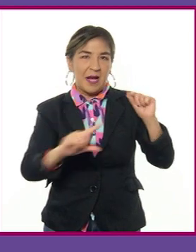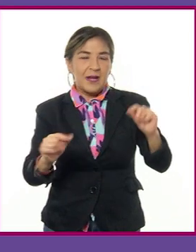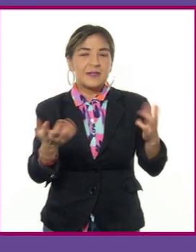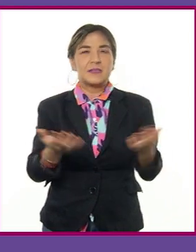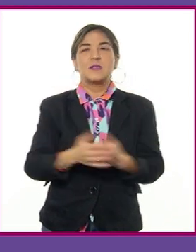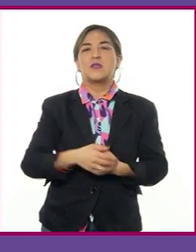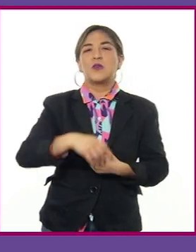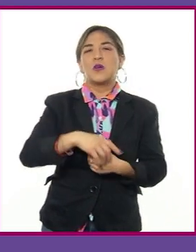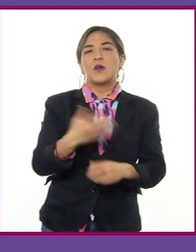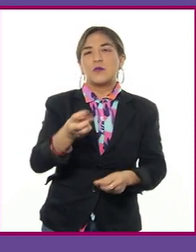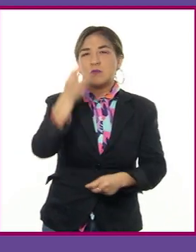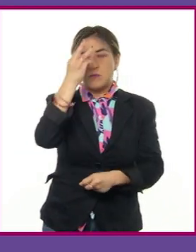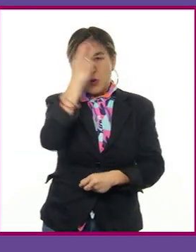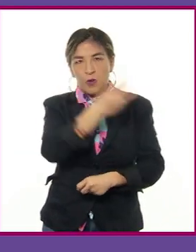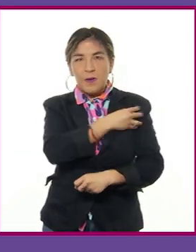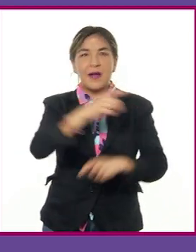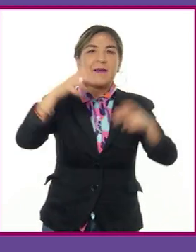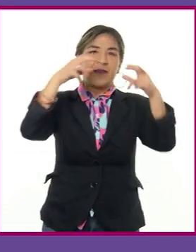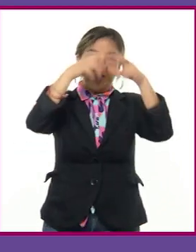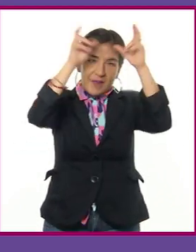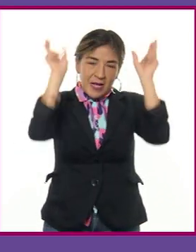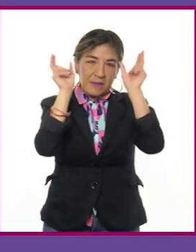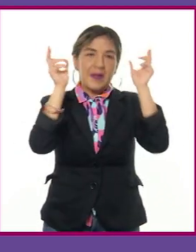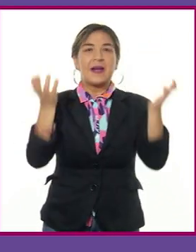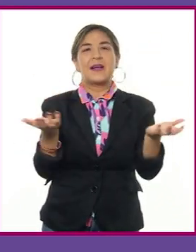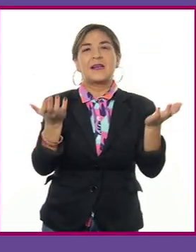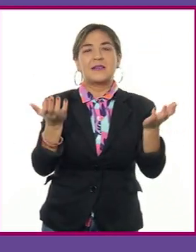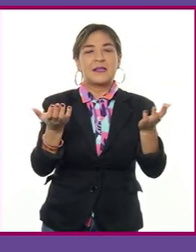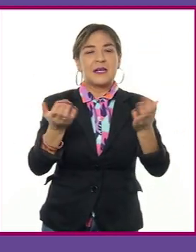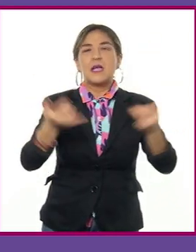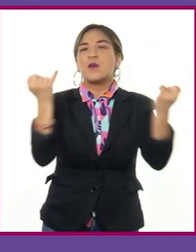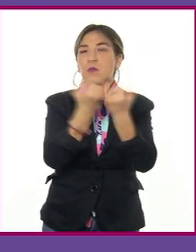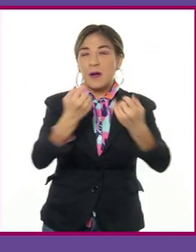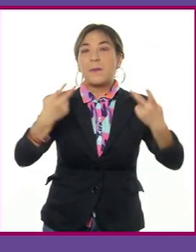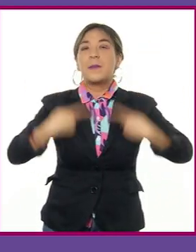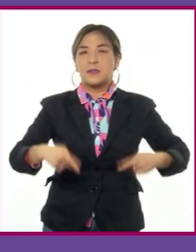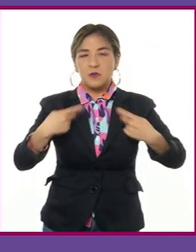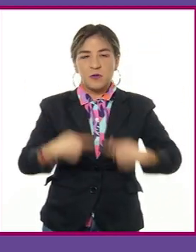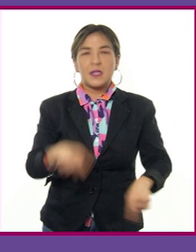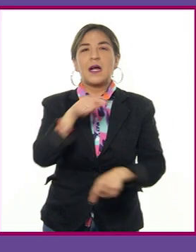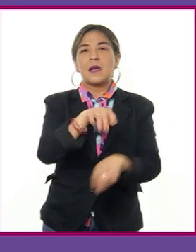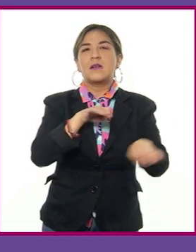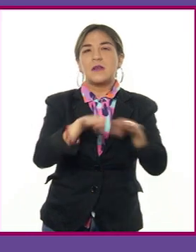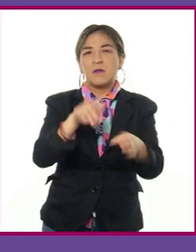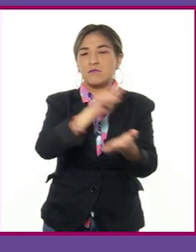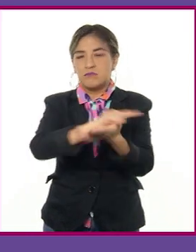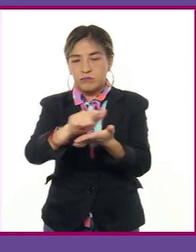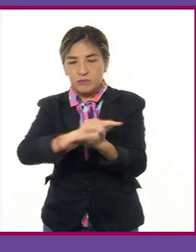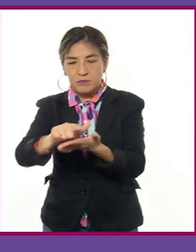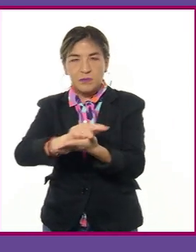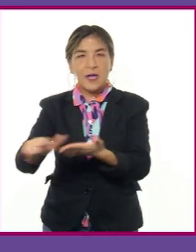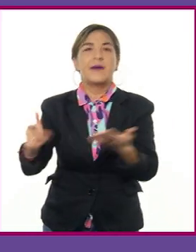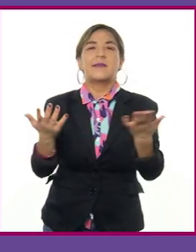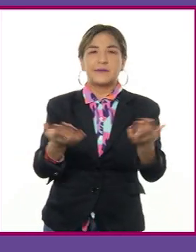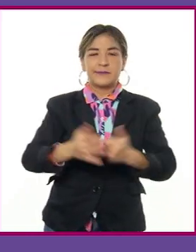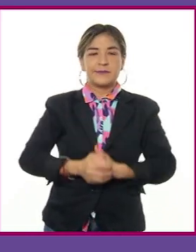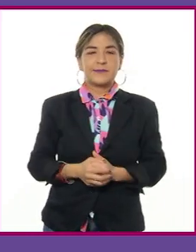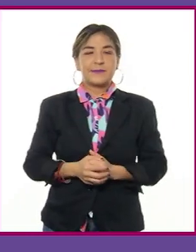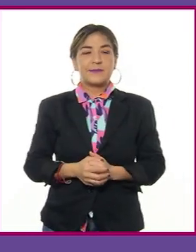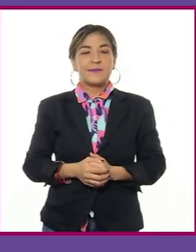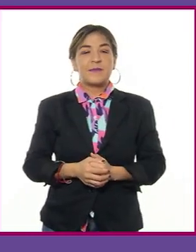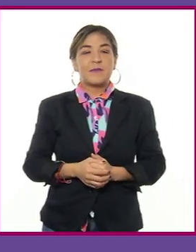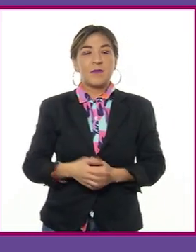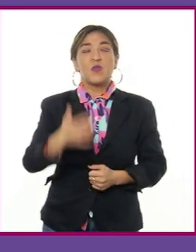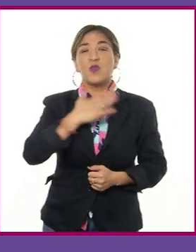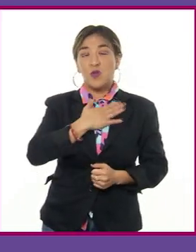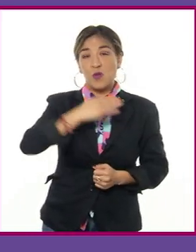de bomberos, enfermeras y enfermeros, así como las personas del departamento de limpieza, entre otros.